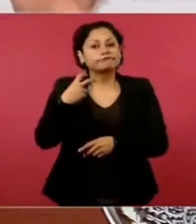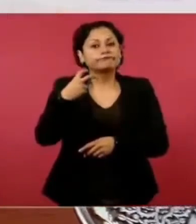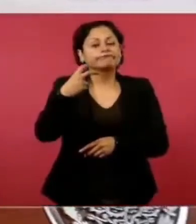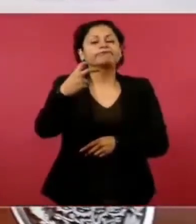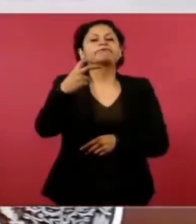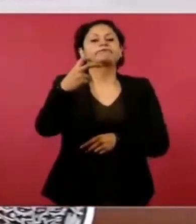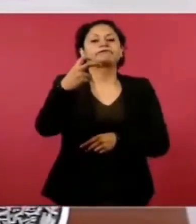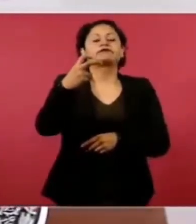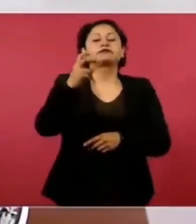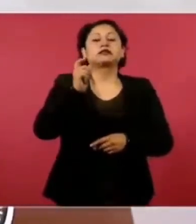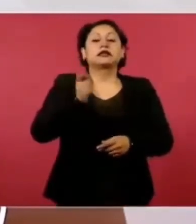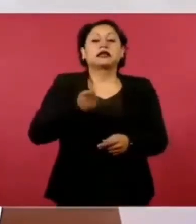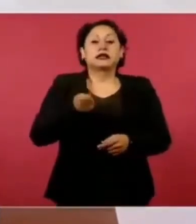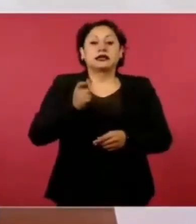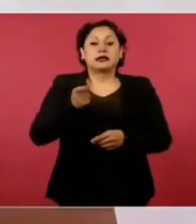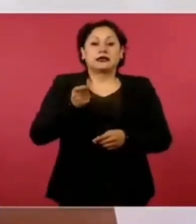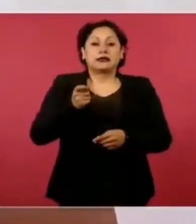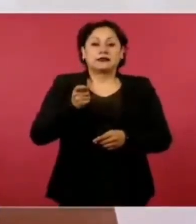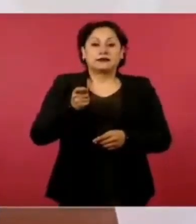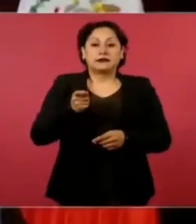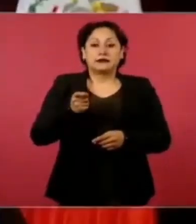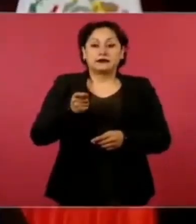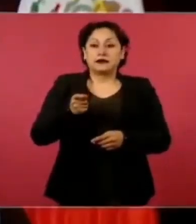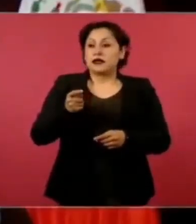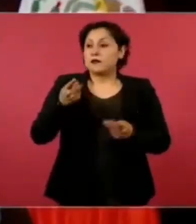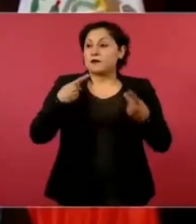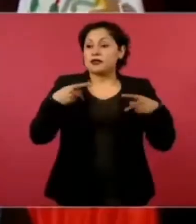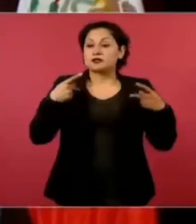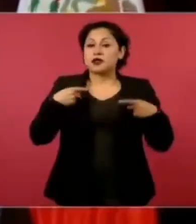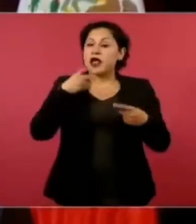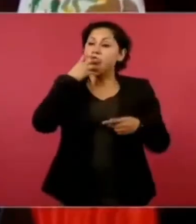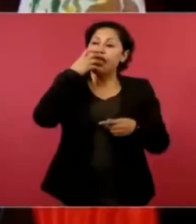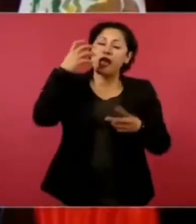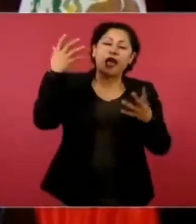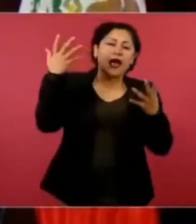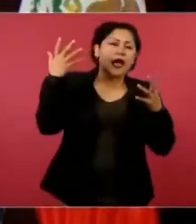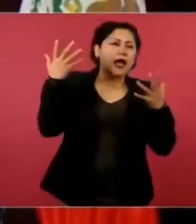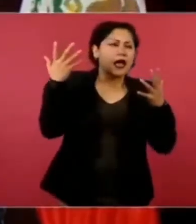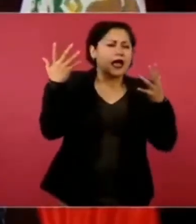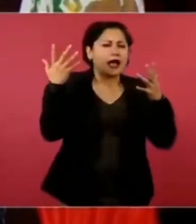lo aplauden y lo vitorean.